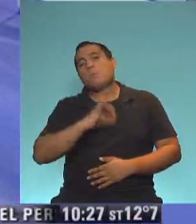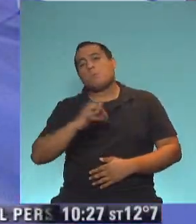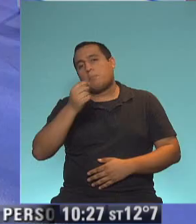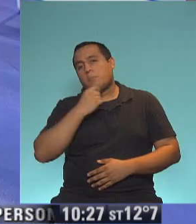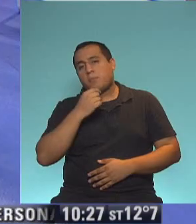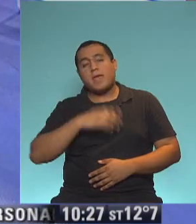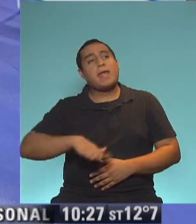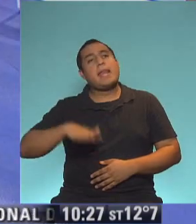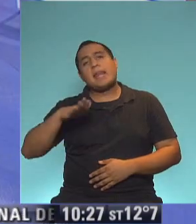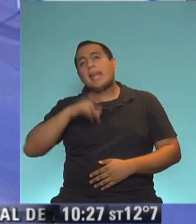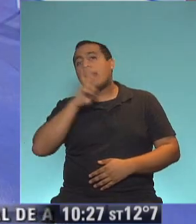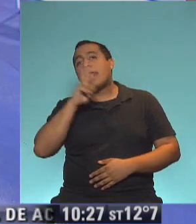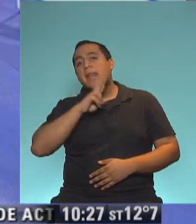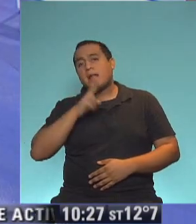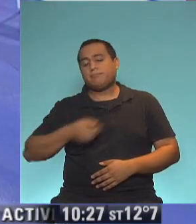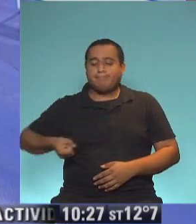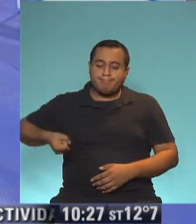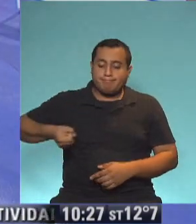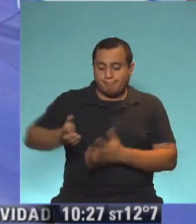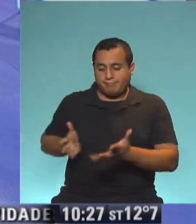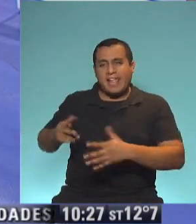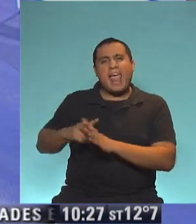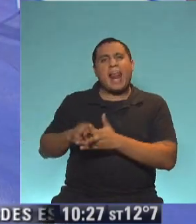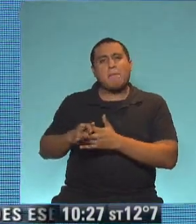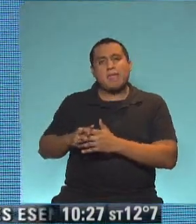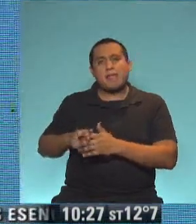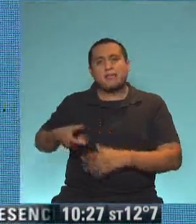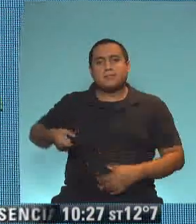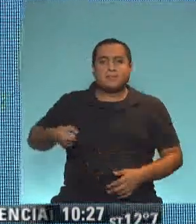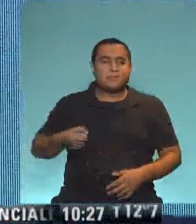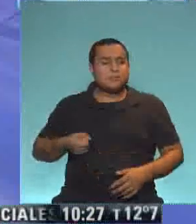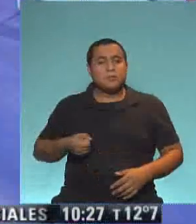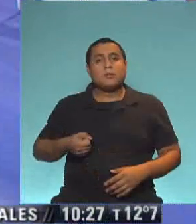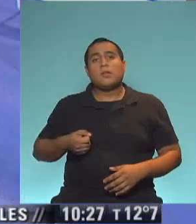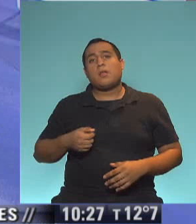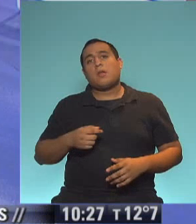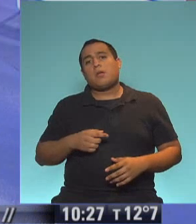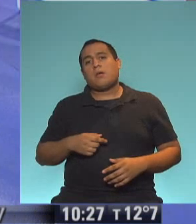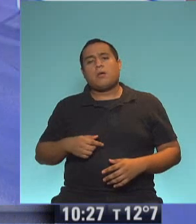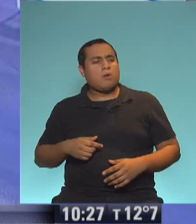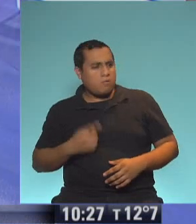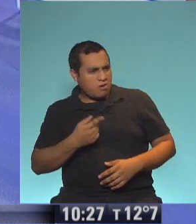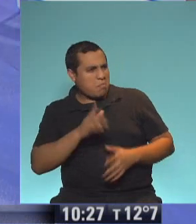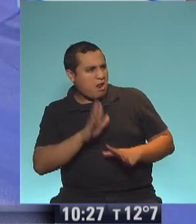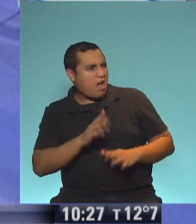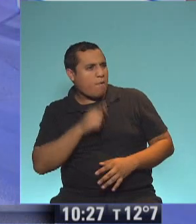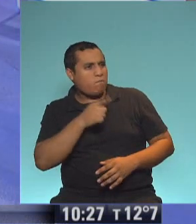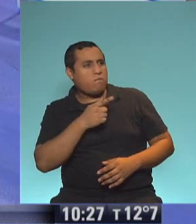¿Y si venía una nena con el cajón de herramientas? También. Ay, en mi época le decían varonera.